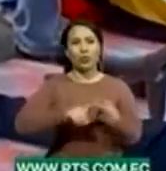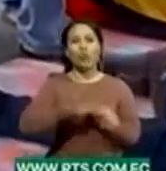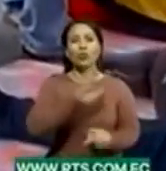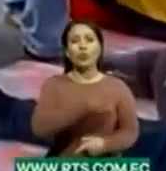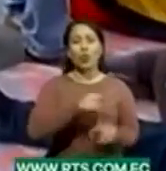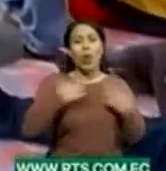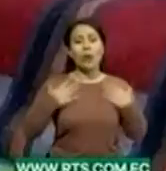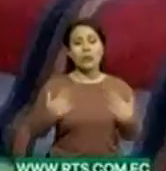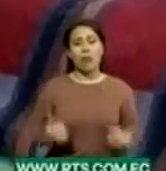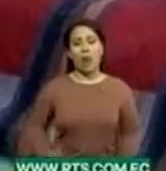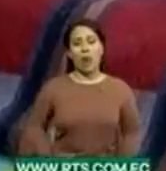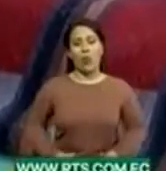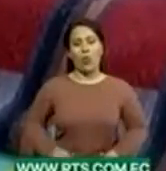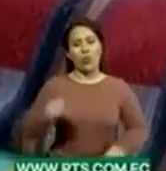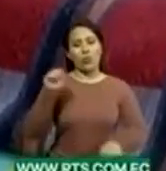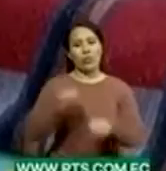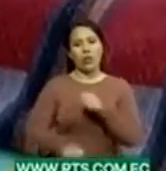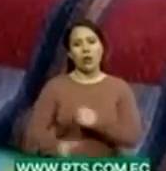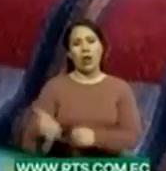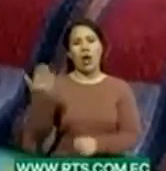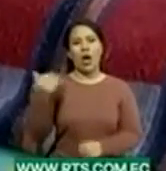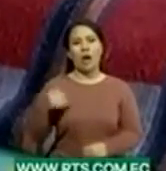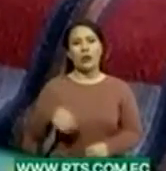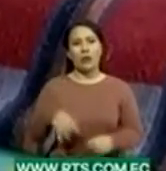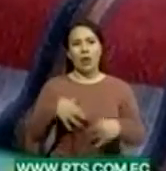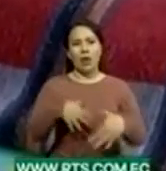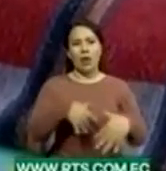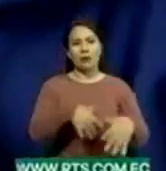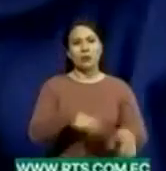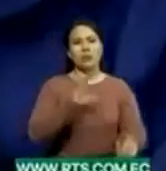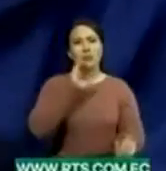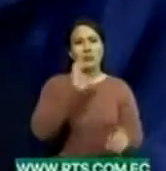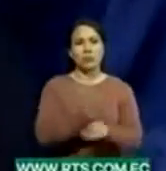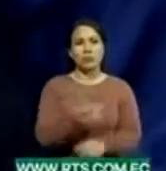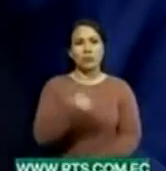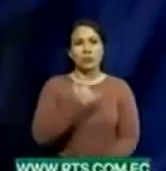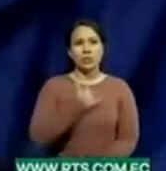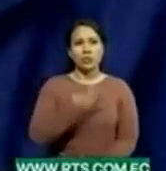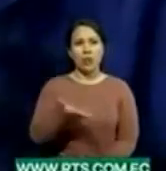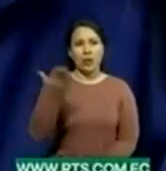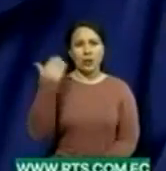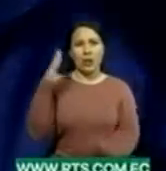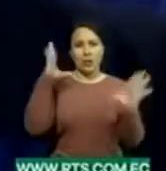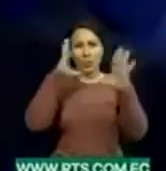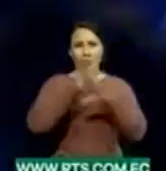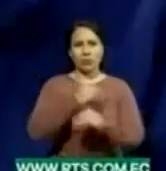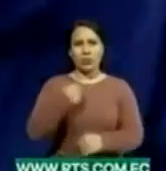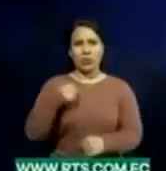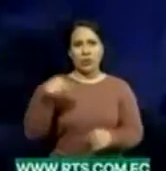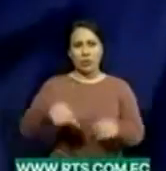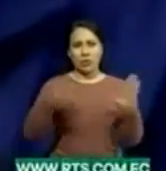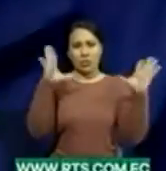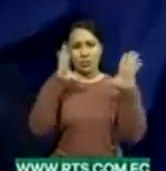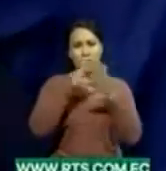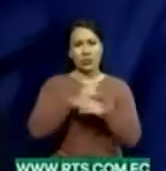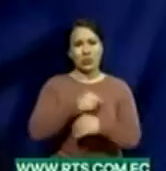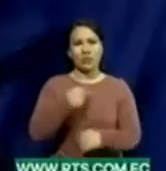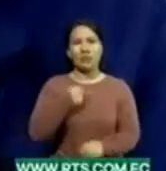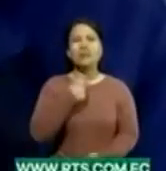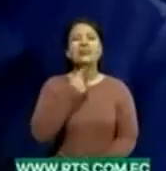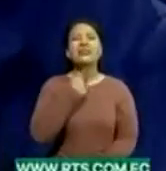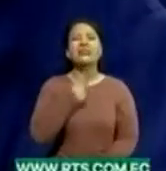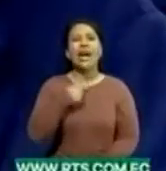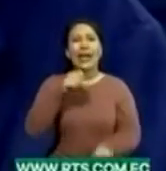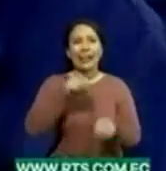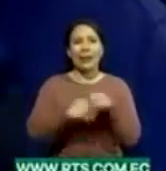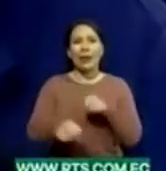salud se vio afectada desde el primer día de la protesta. Yo anoche, pasé toda la noche aquí, estoy haciendo un esfuerzo